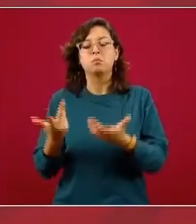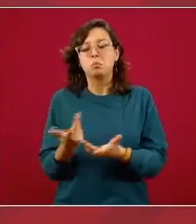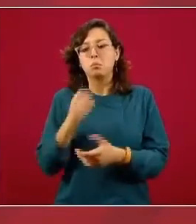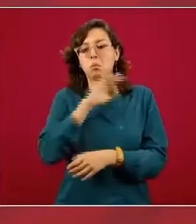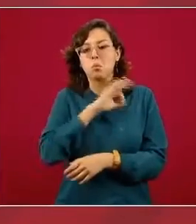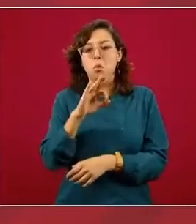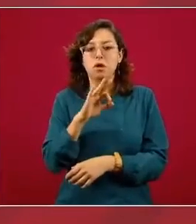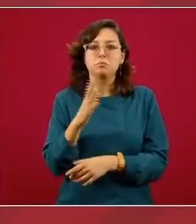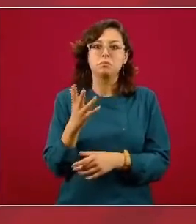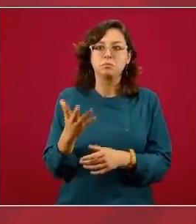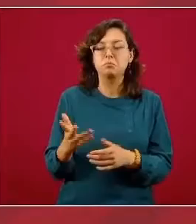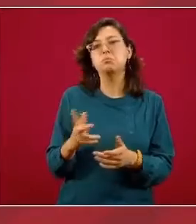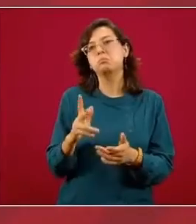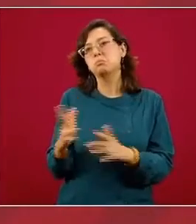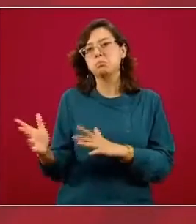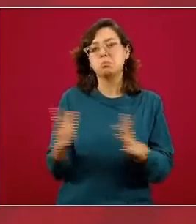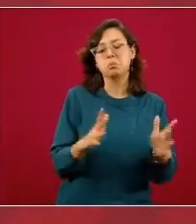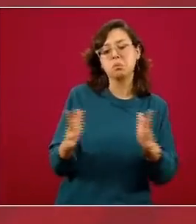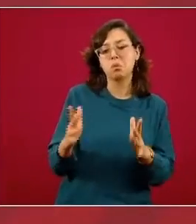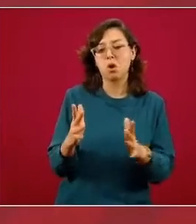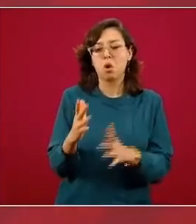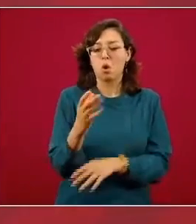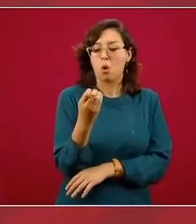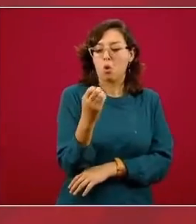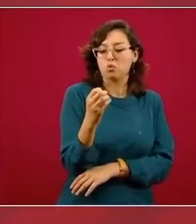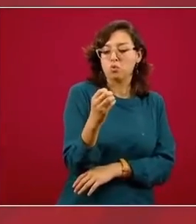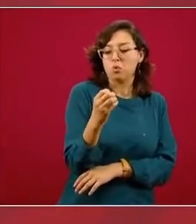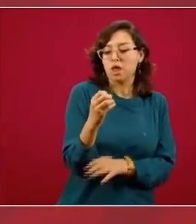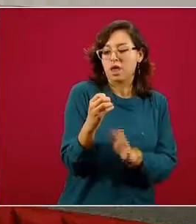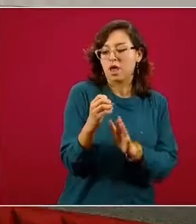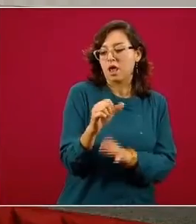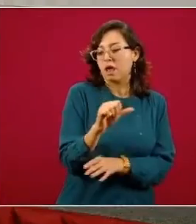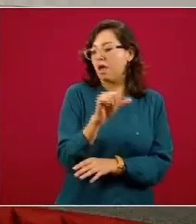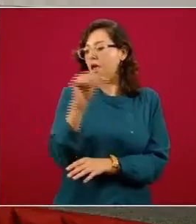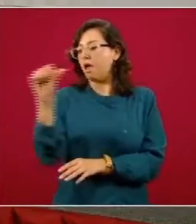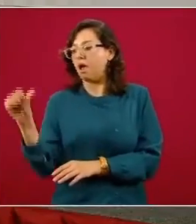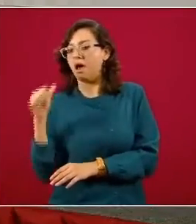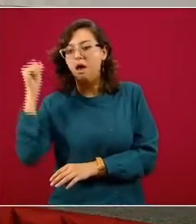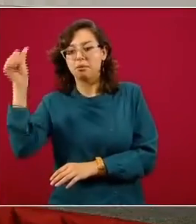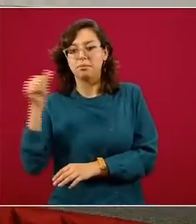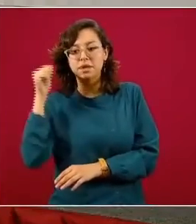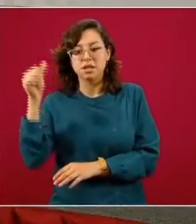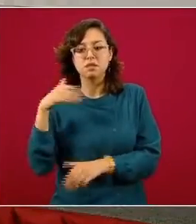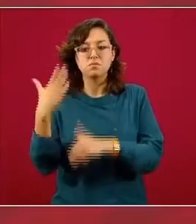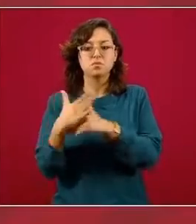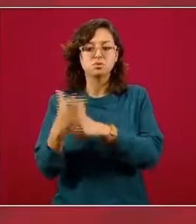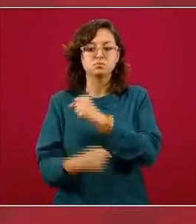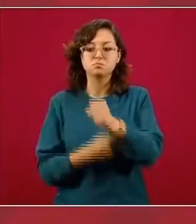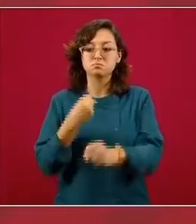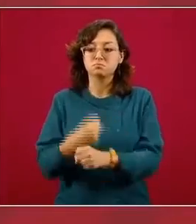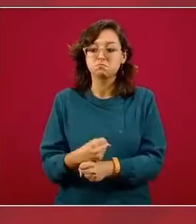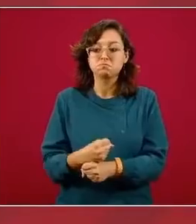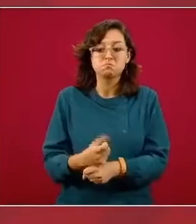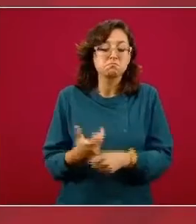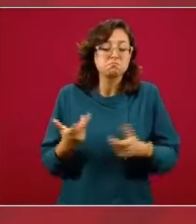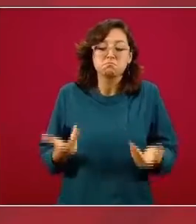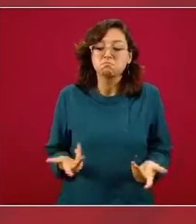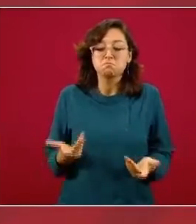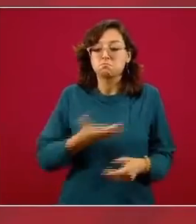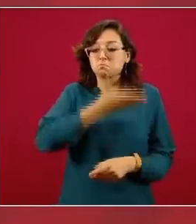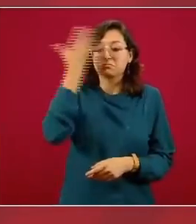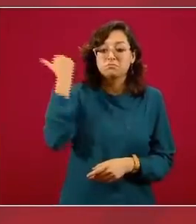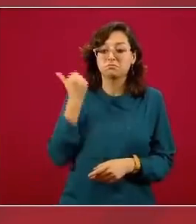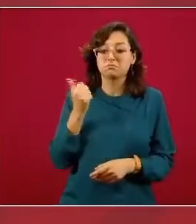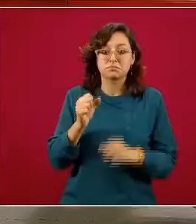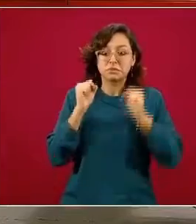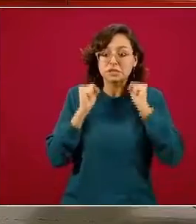es entre octubre y abril del siguiente año no existe ningún elemento directo que nos haga pensar en ello más